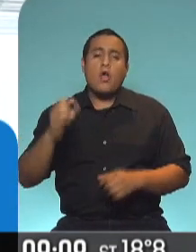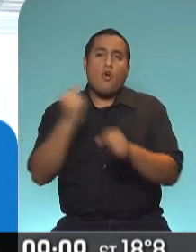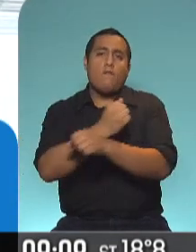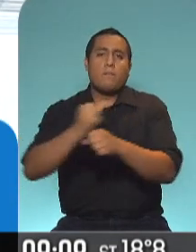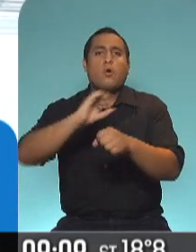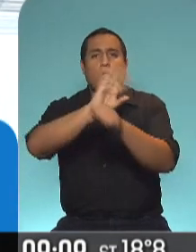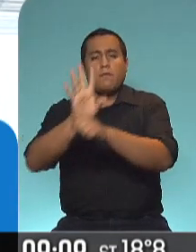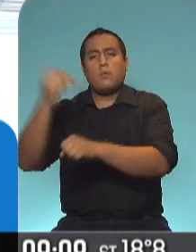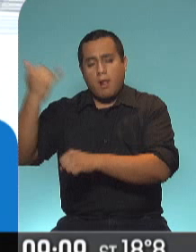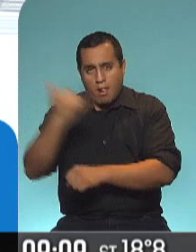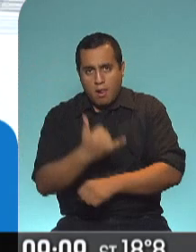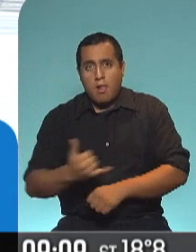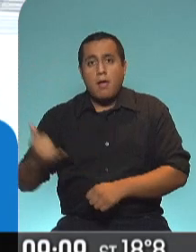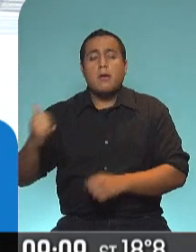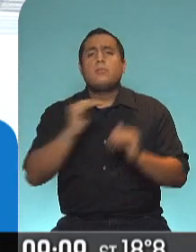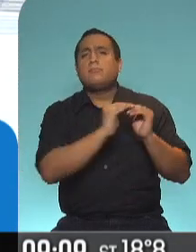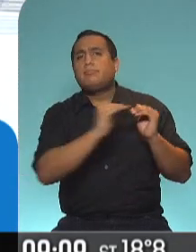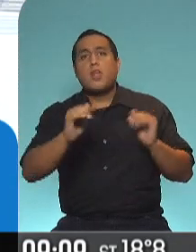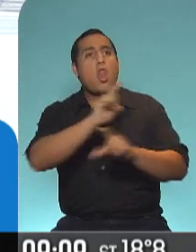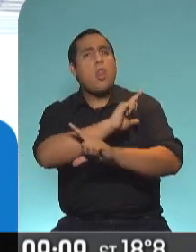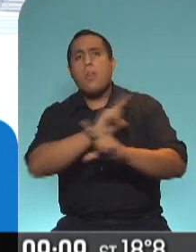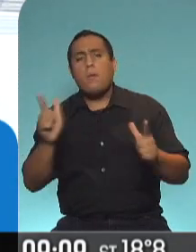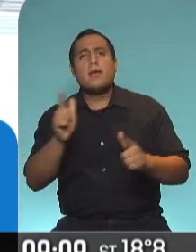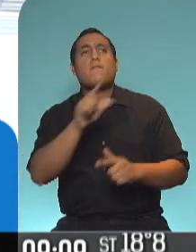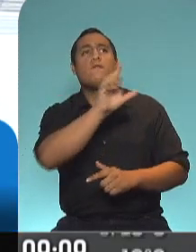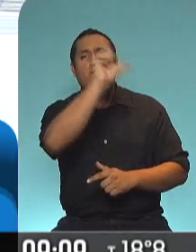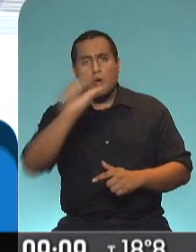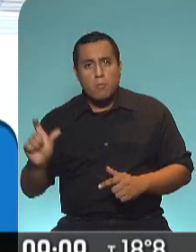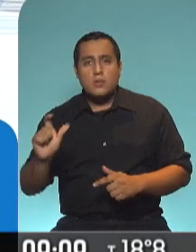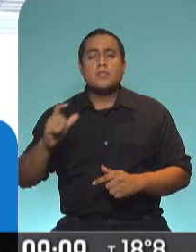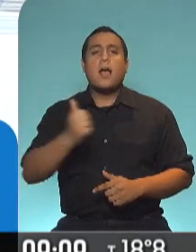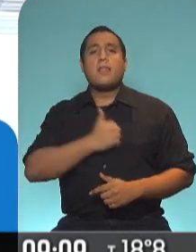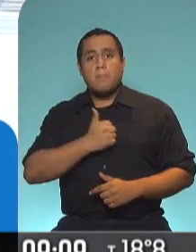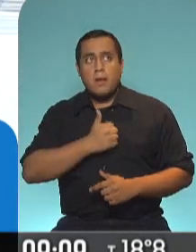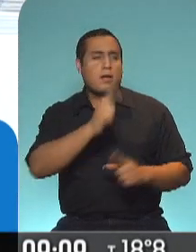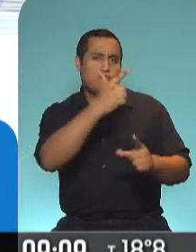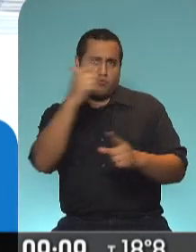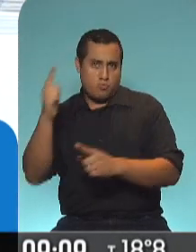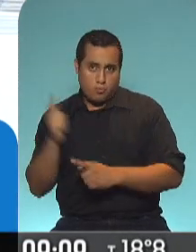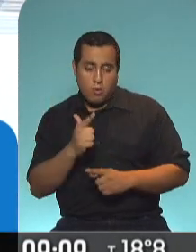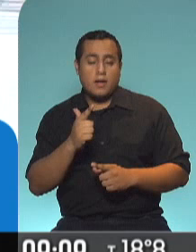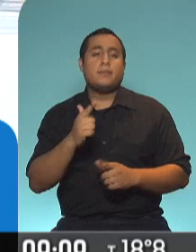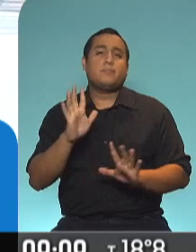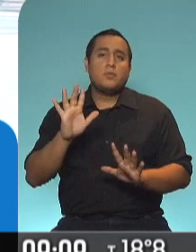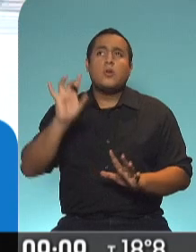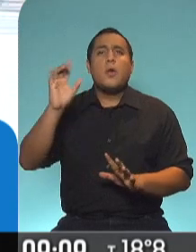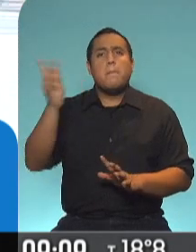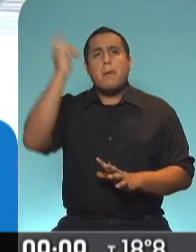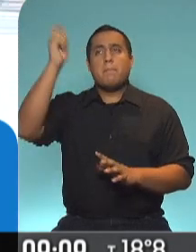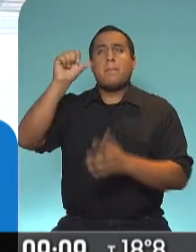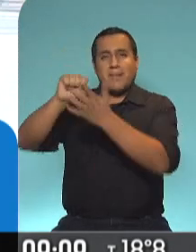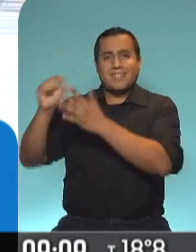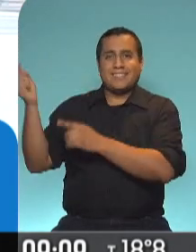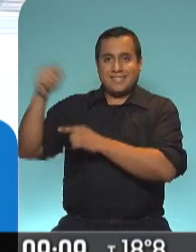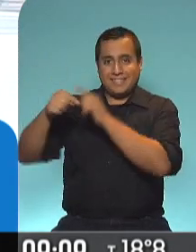confirmados en nuestro país se mantienen sin presentar casos formosa solo casos importados en la pampa y